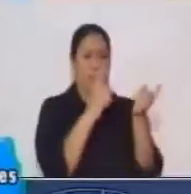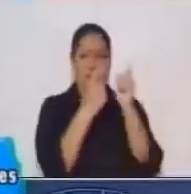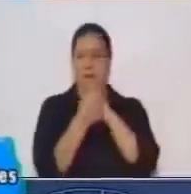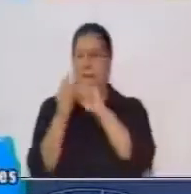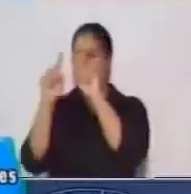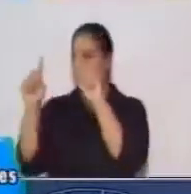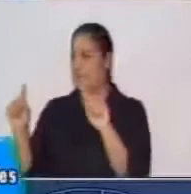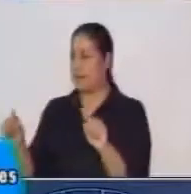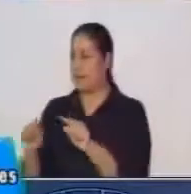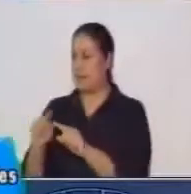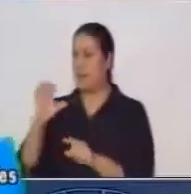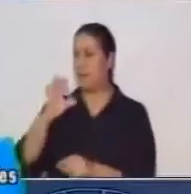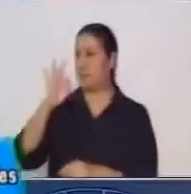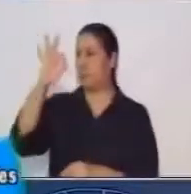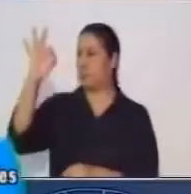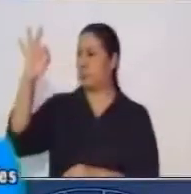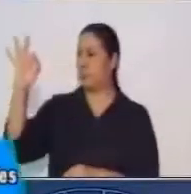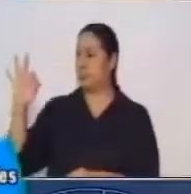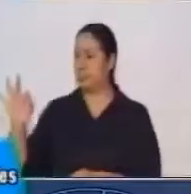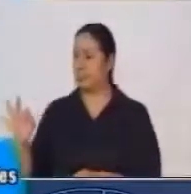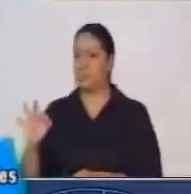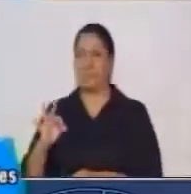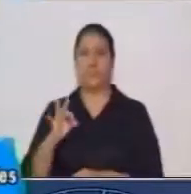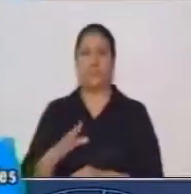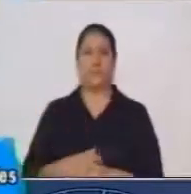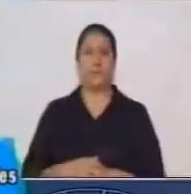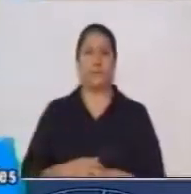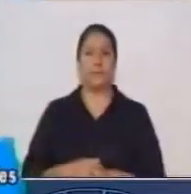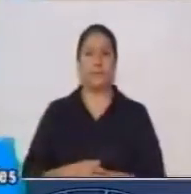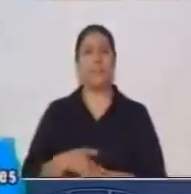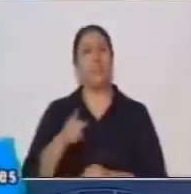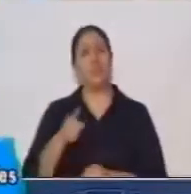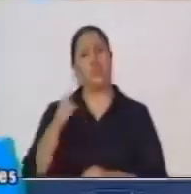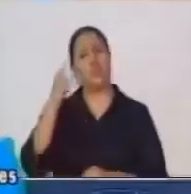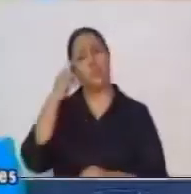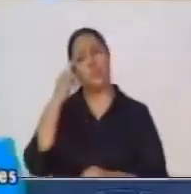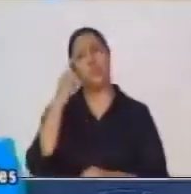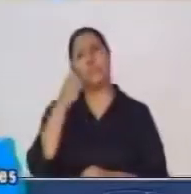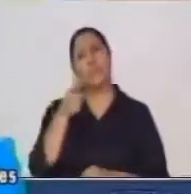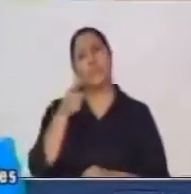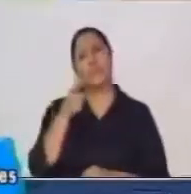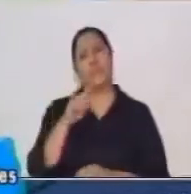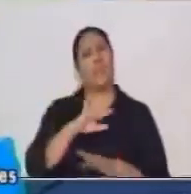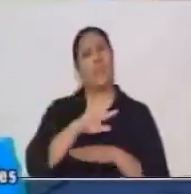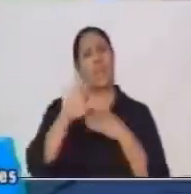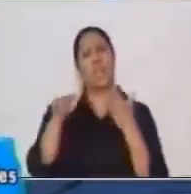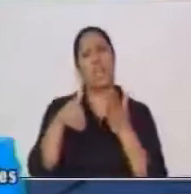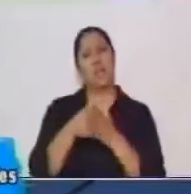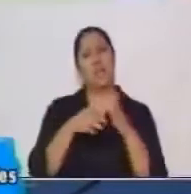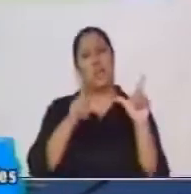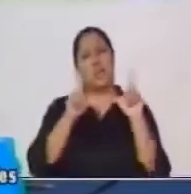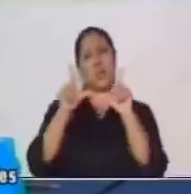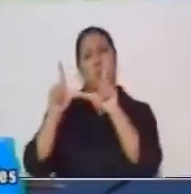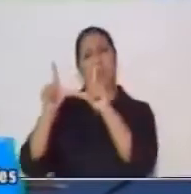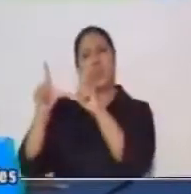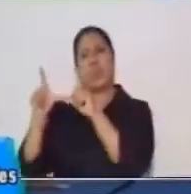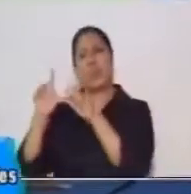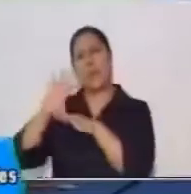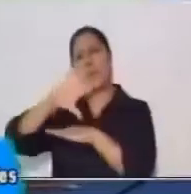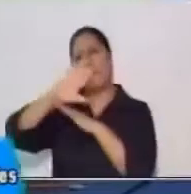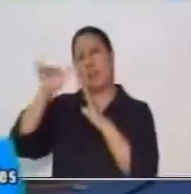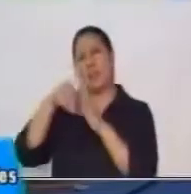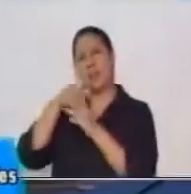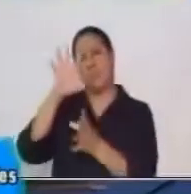cuadros. ¿Consideras que todos los cuadros, los cuadritos son cuadrados? Hagamos la prueba.